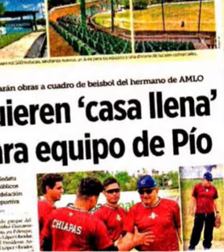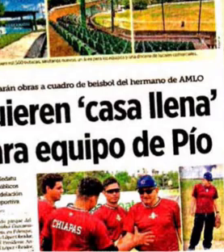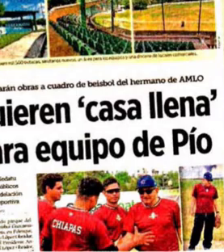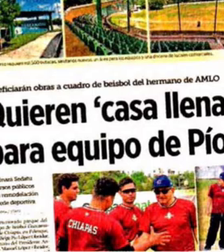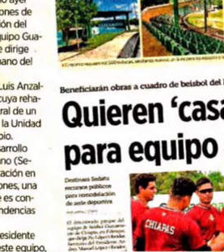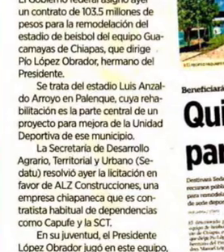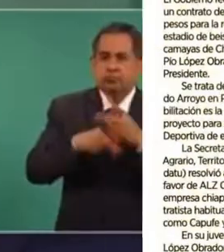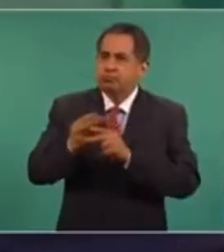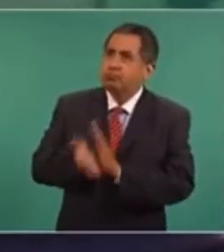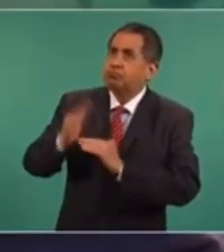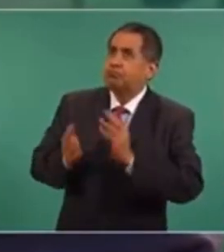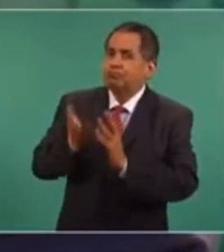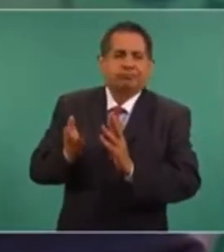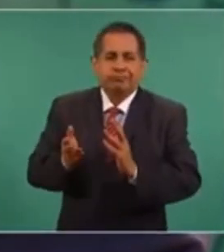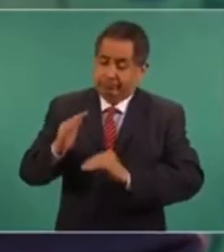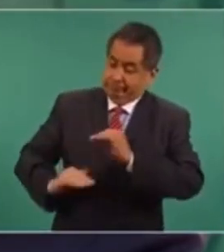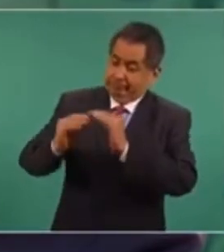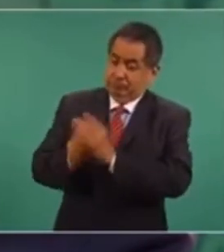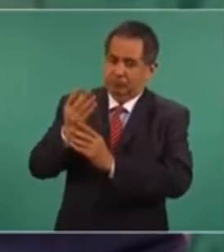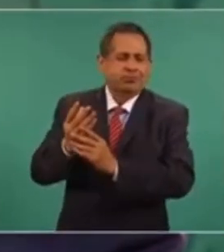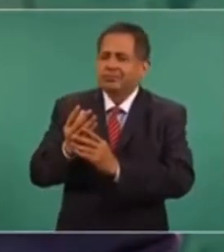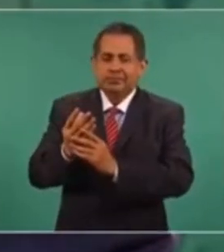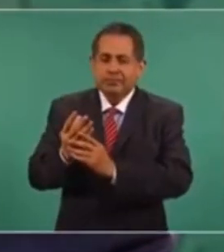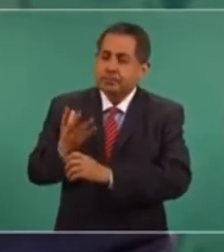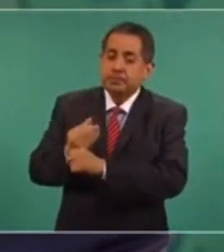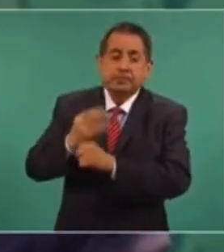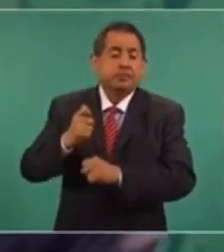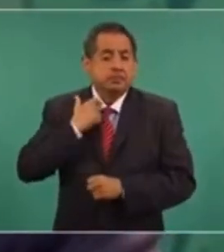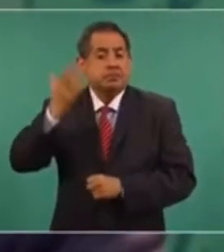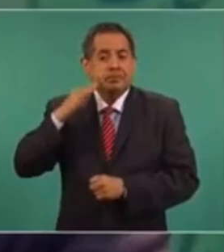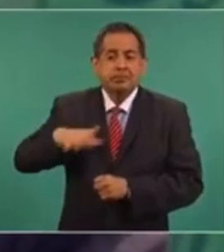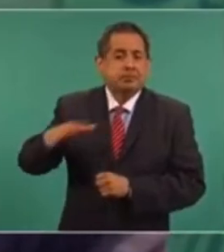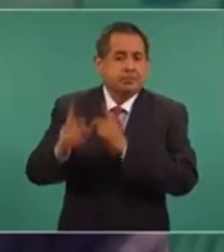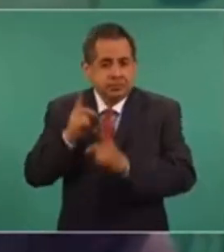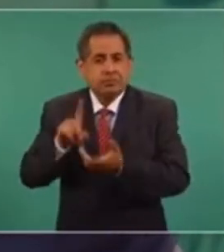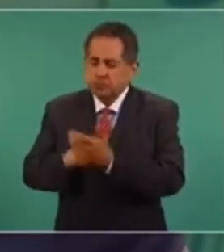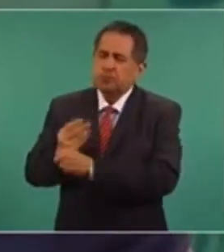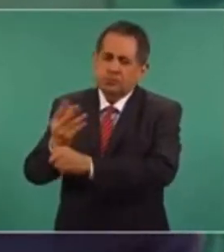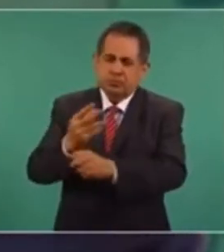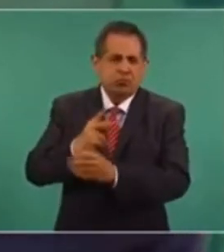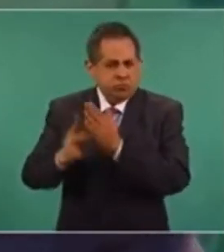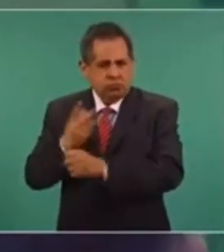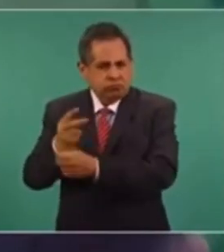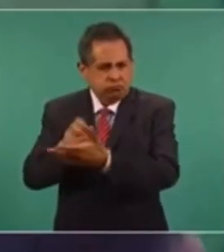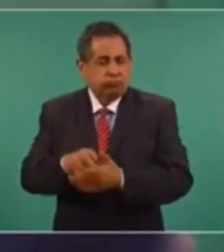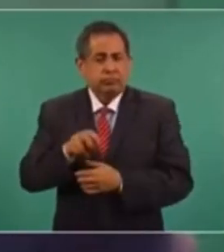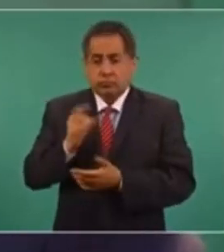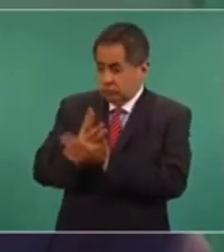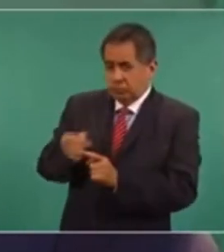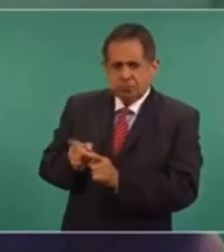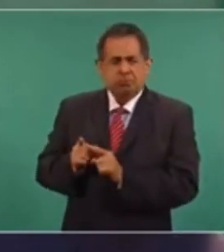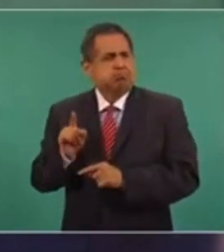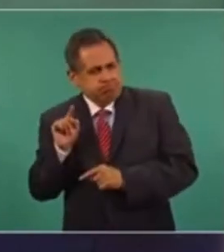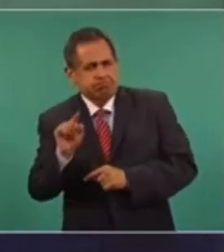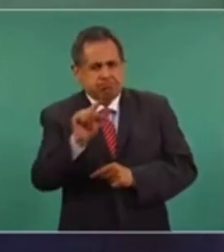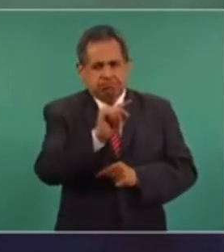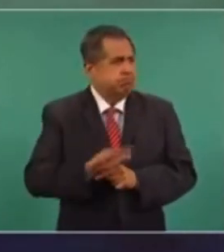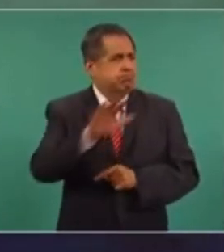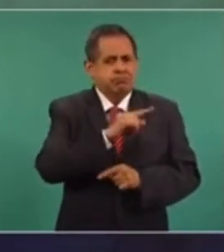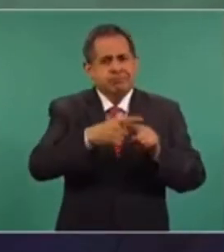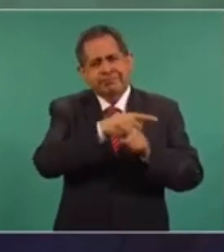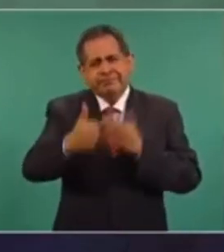a construir, es una rehabilitación que se está haciendo de unidades deportivas, pero no solo en Palenque, en muchas ciudades del